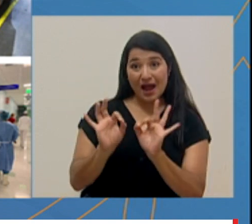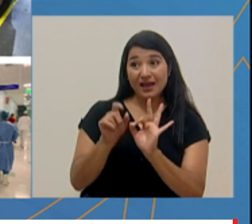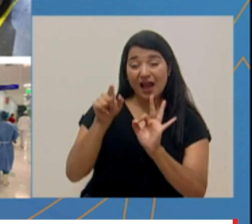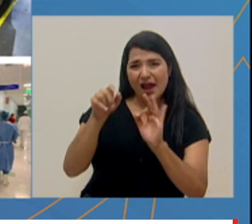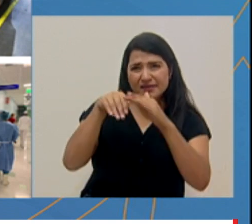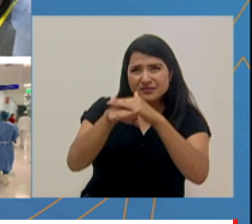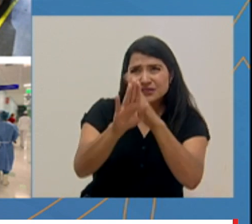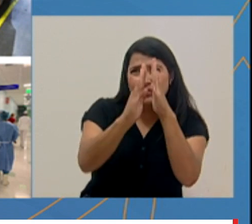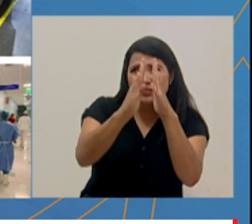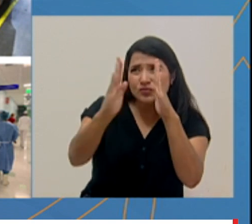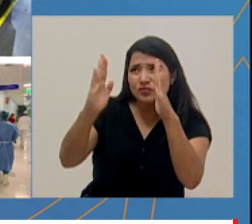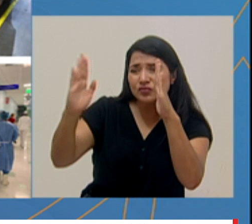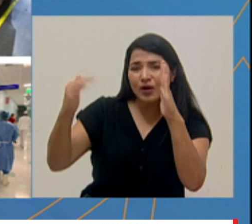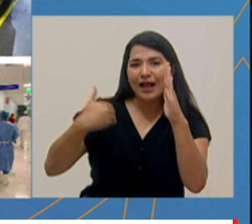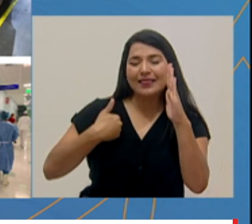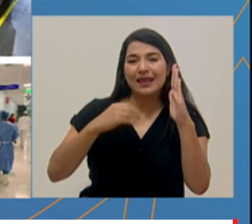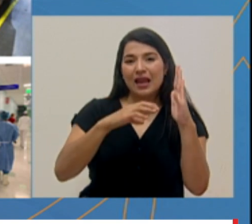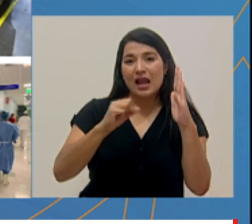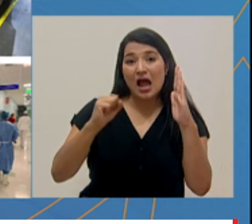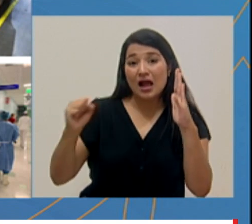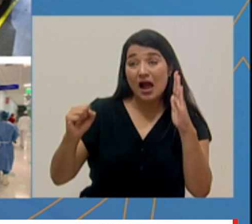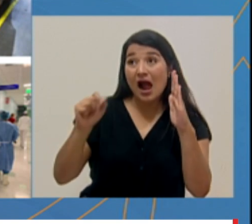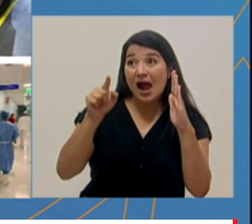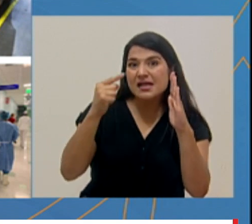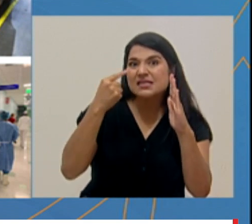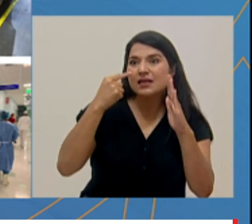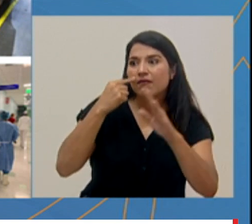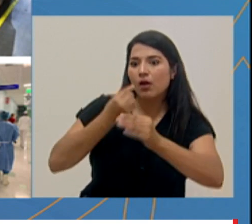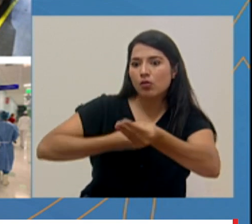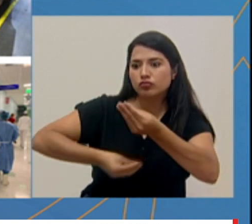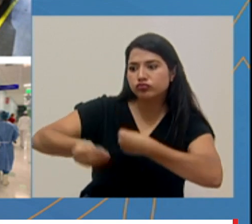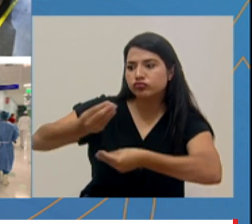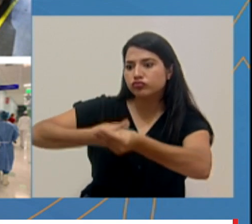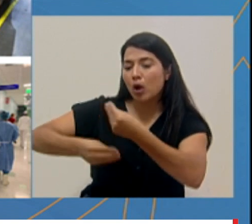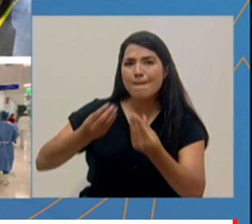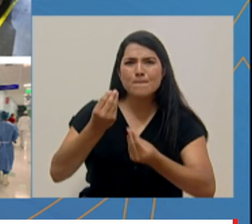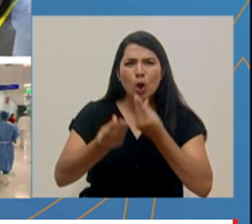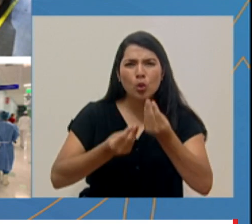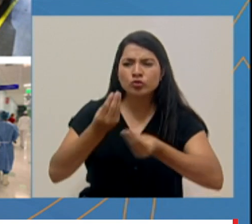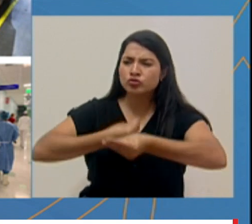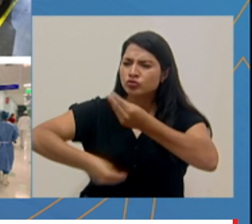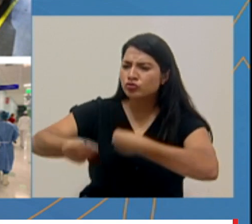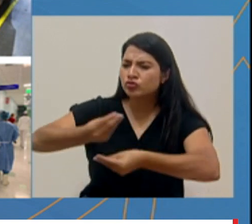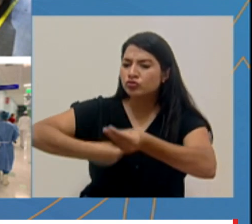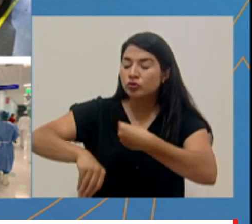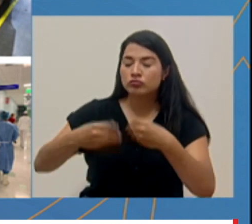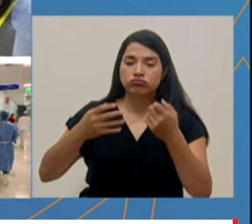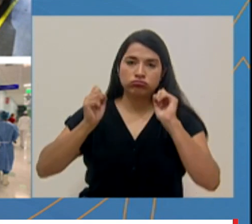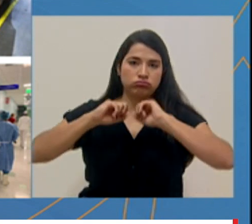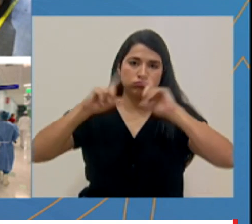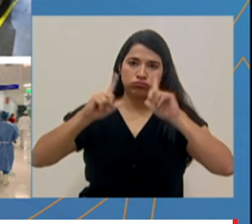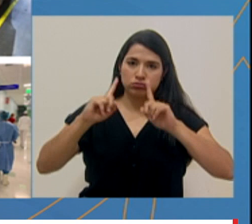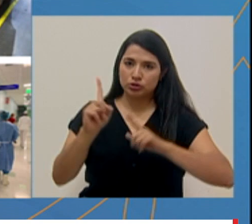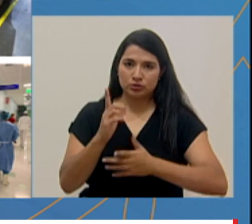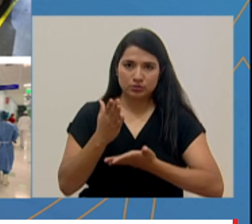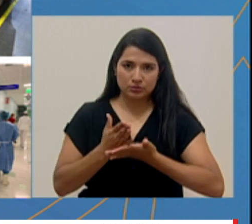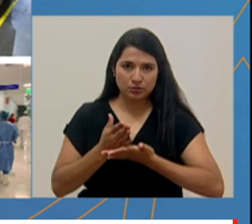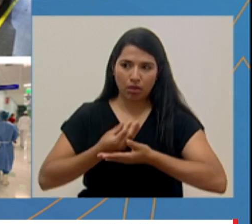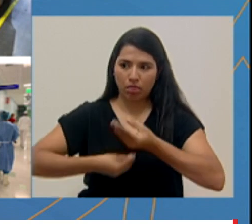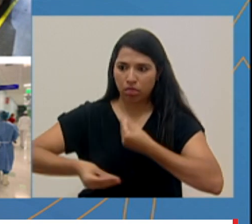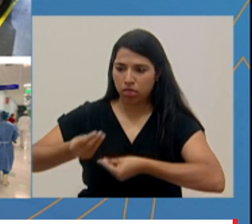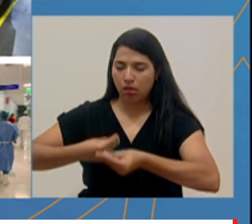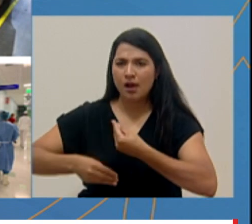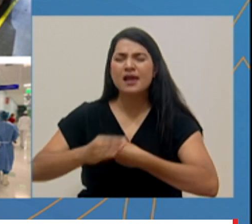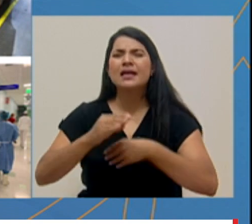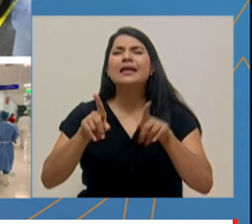donde se ve el movimiento de los insumos que implica esto. Realmente el movimiento es impresionante. Y en las fotos de abajo